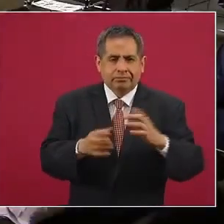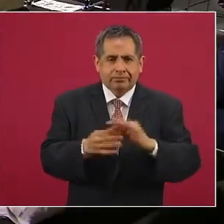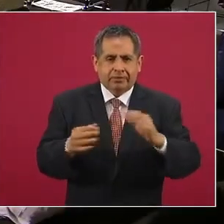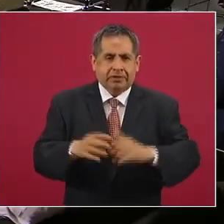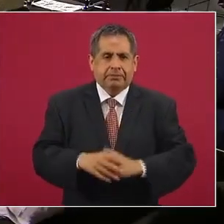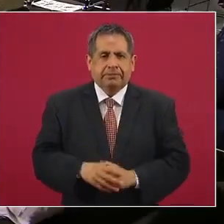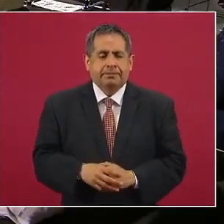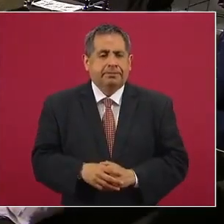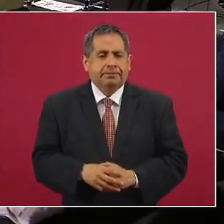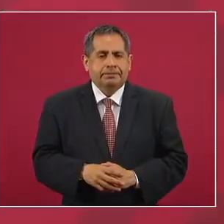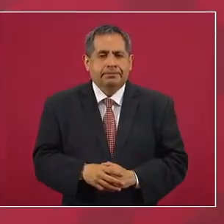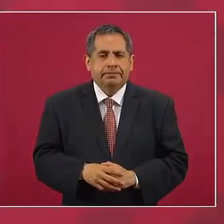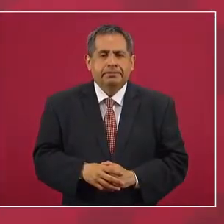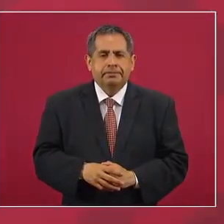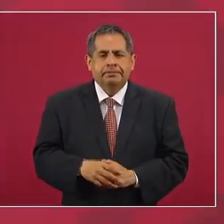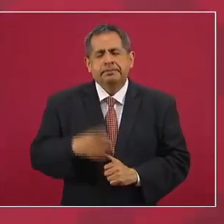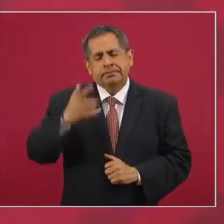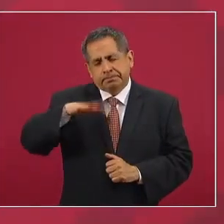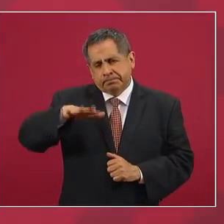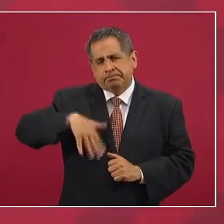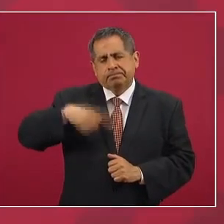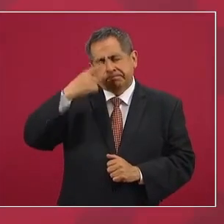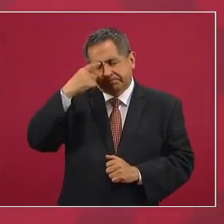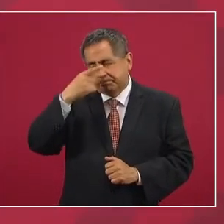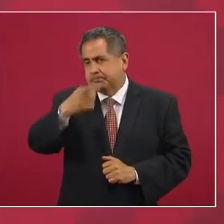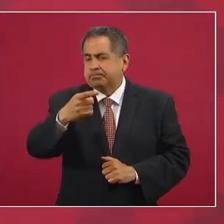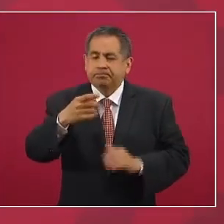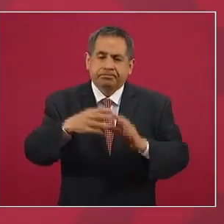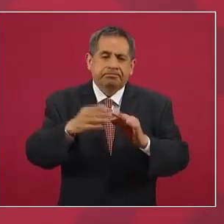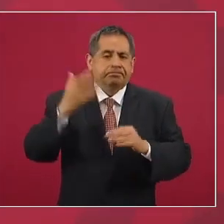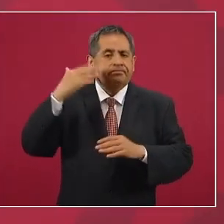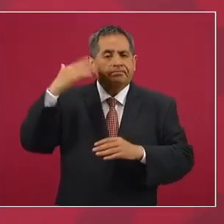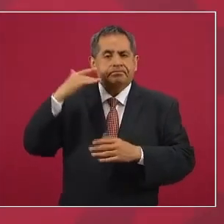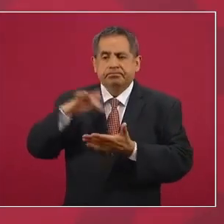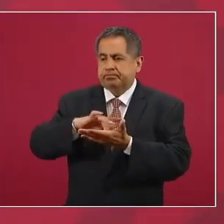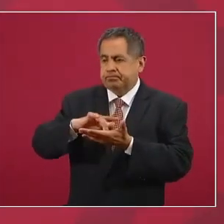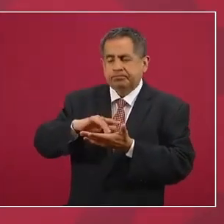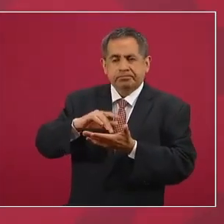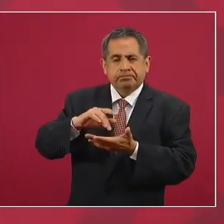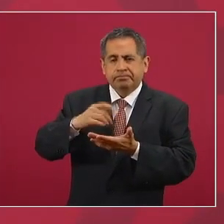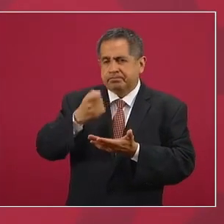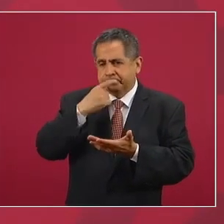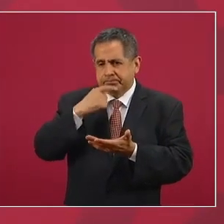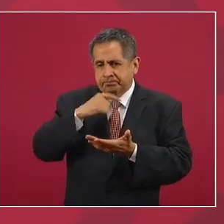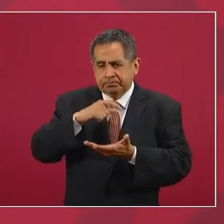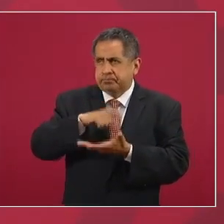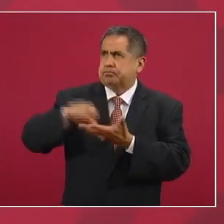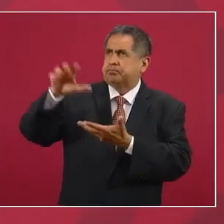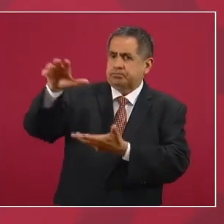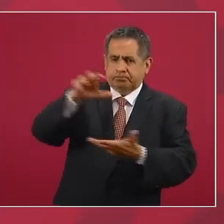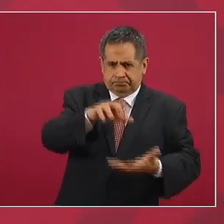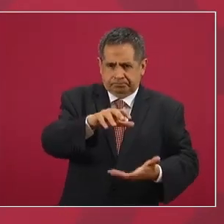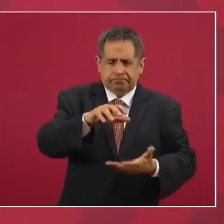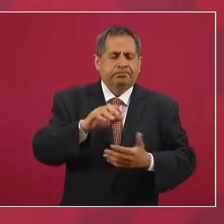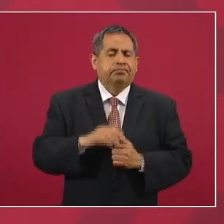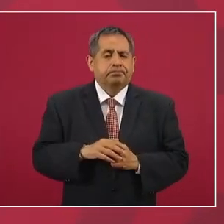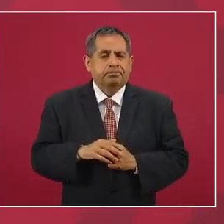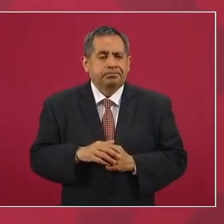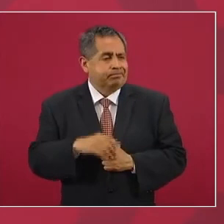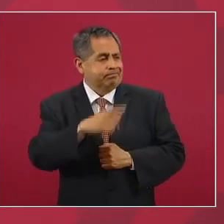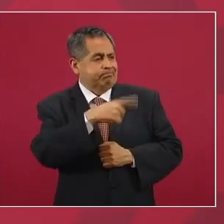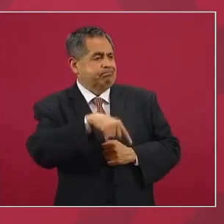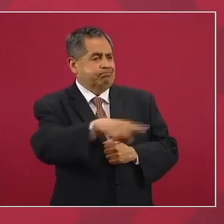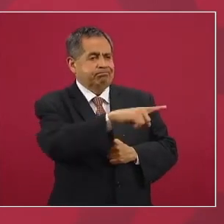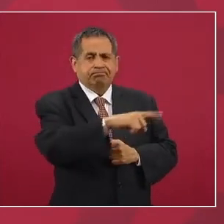adquirieron medicamentos. Yo les comentaba ayer de que ha habido como una especie de